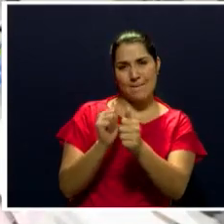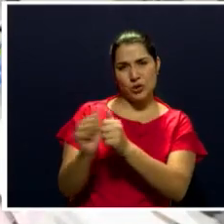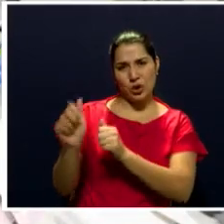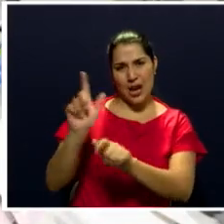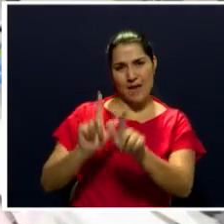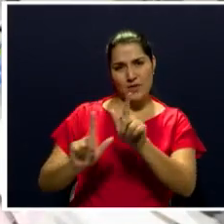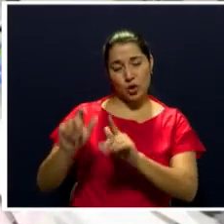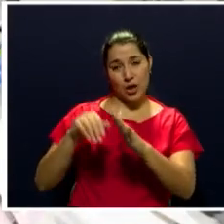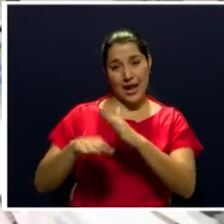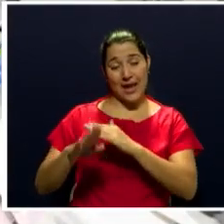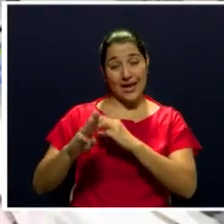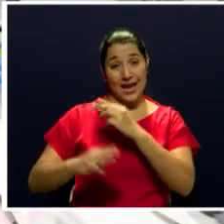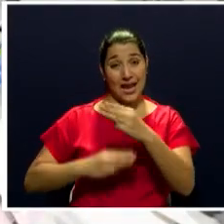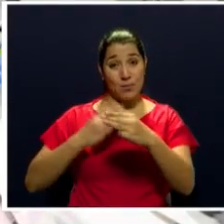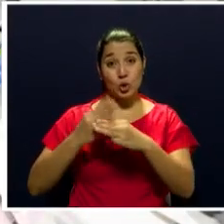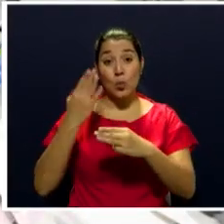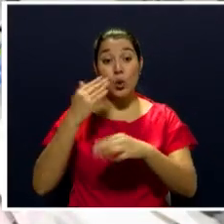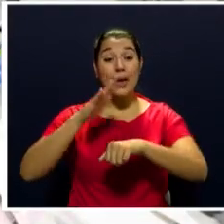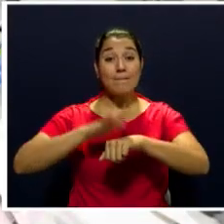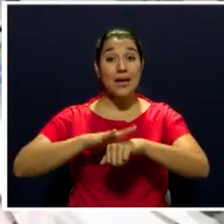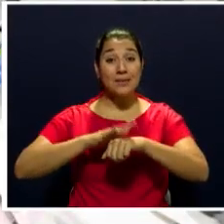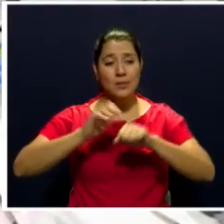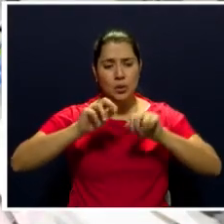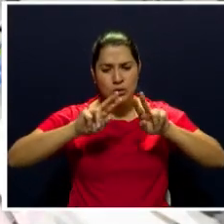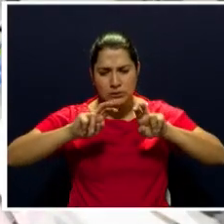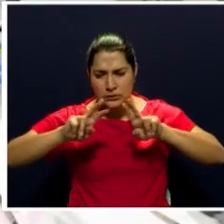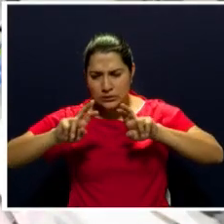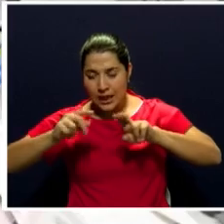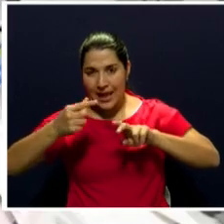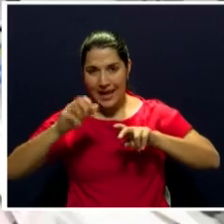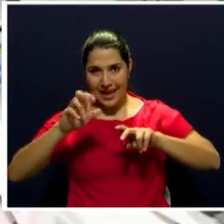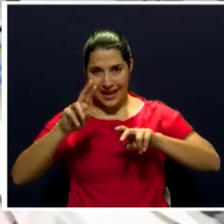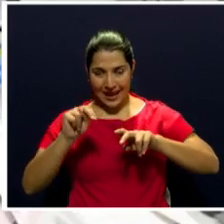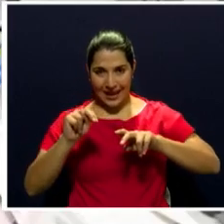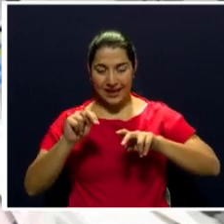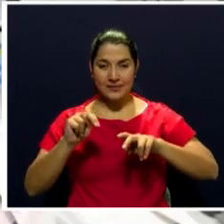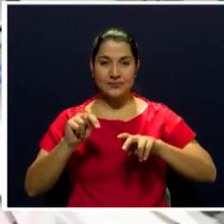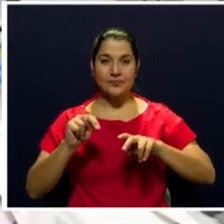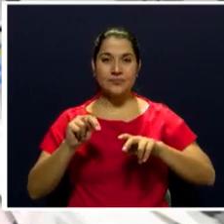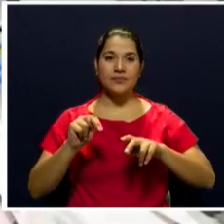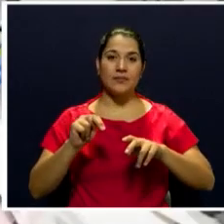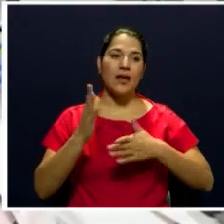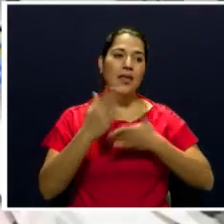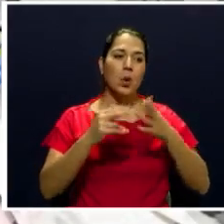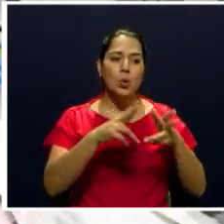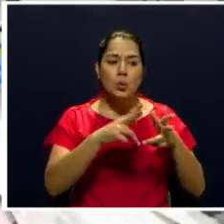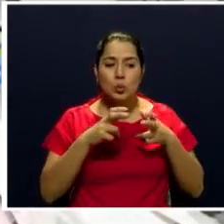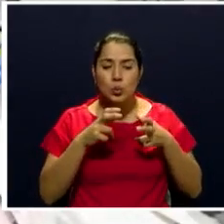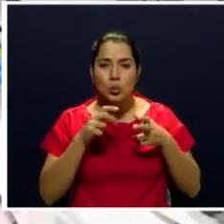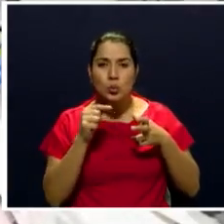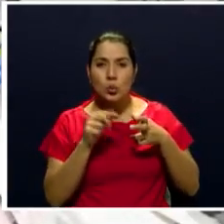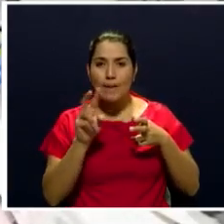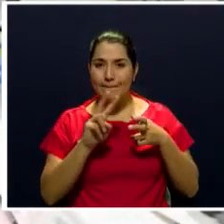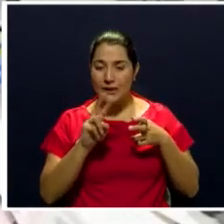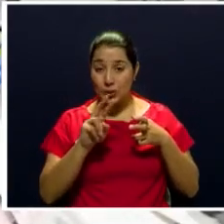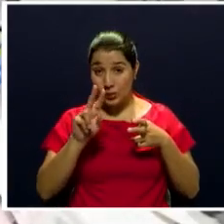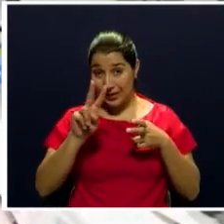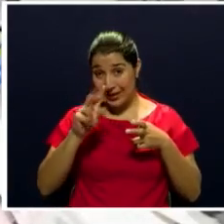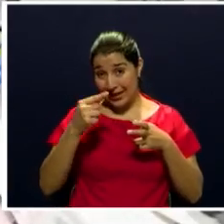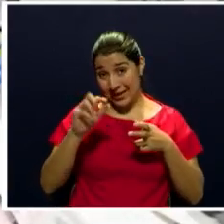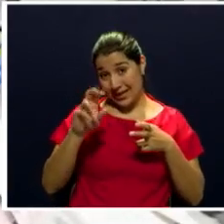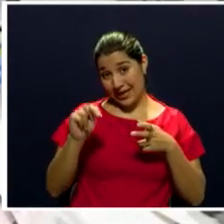décadas, pues nos permite analizar el material genético de una muestra biológica, ya sea animal, vegetal o de algún microorganismo, y en este